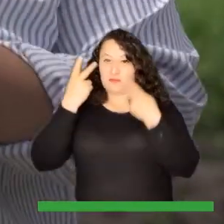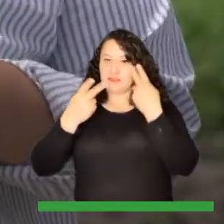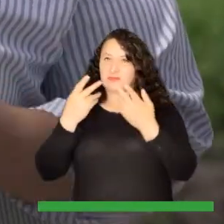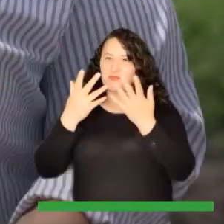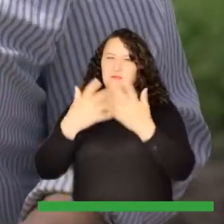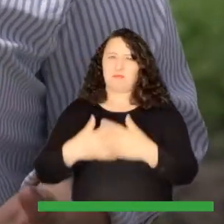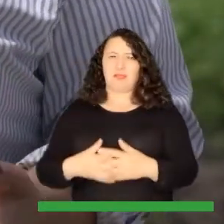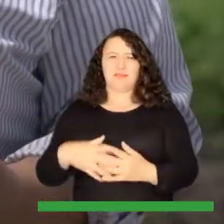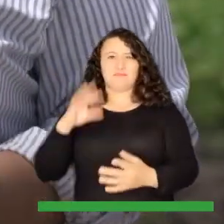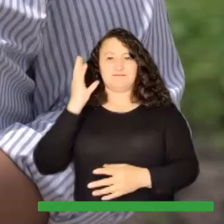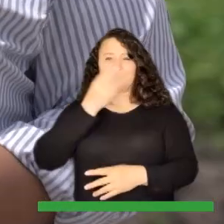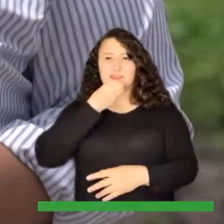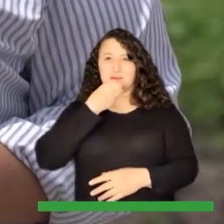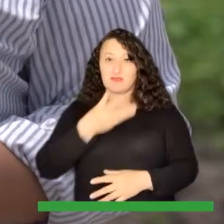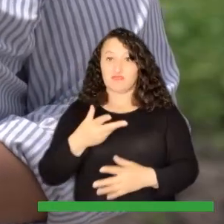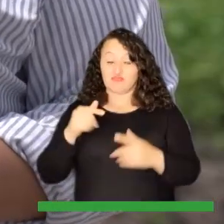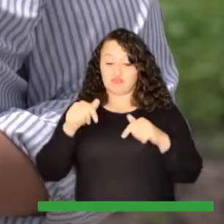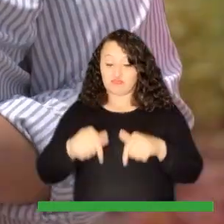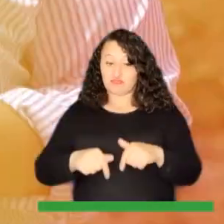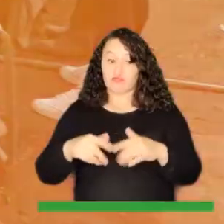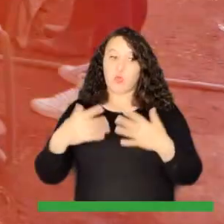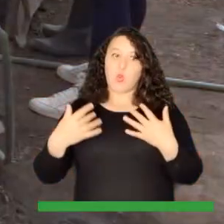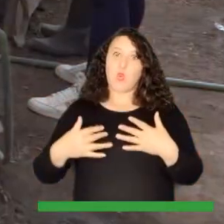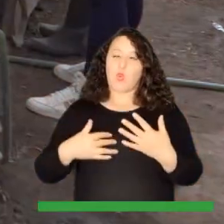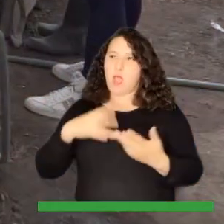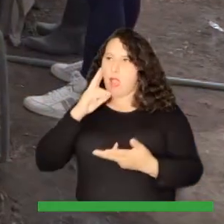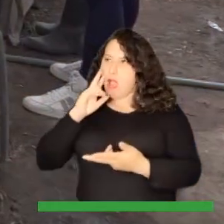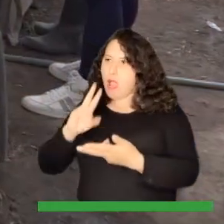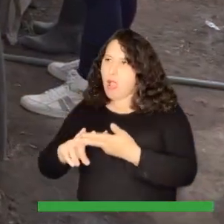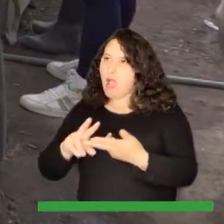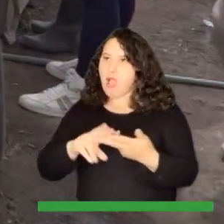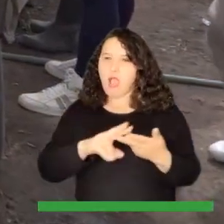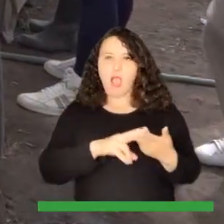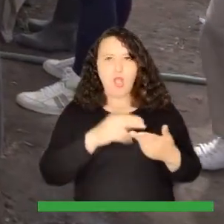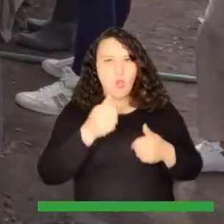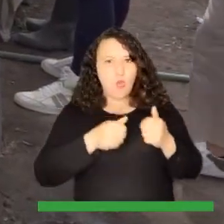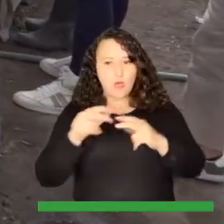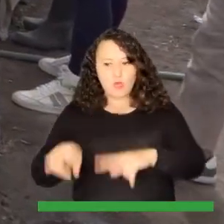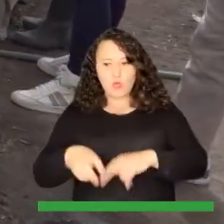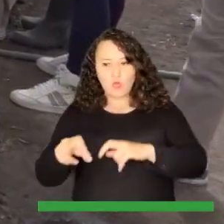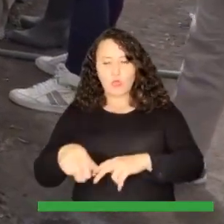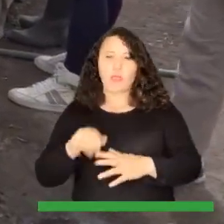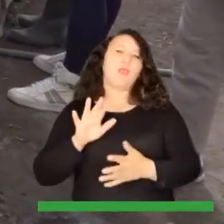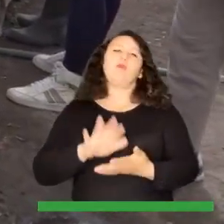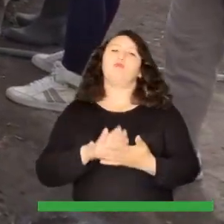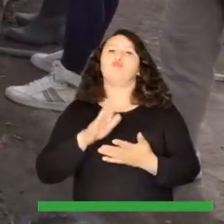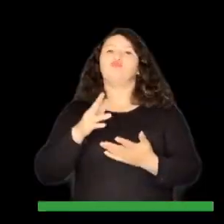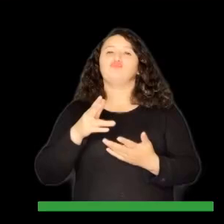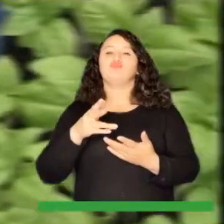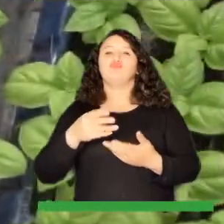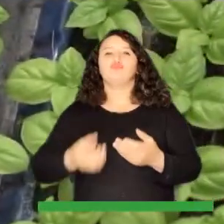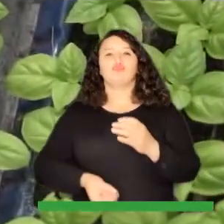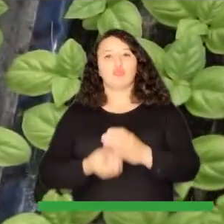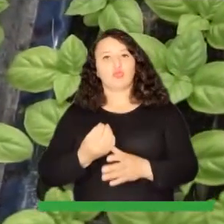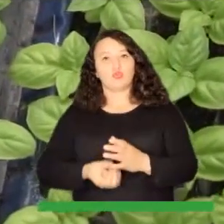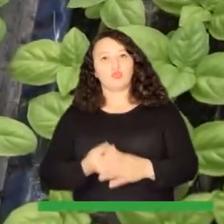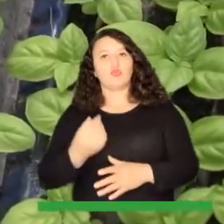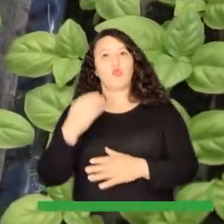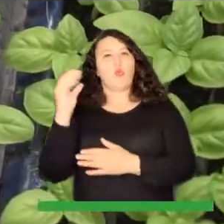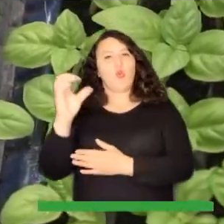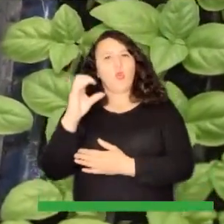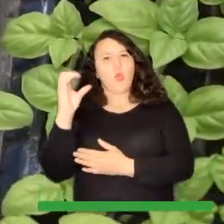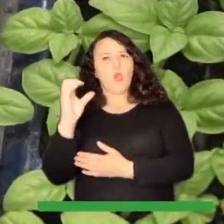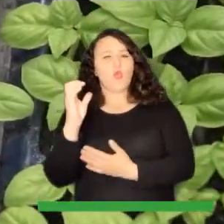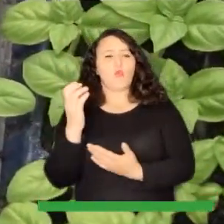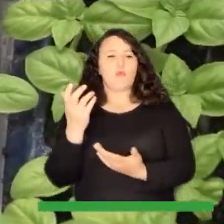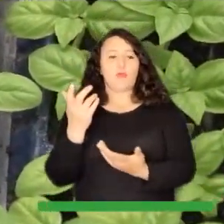empresa maravillosa. Acá hemos conocido mucho sobre el cultivo de albahaca, mucho sobre la producción agrícola de Colombia,